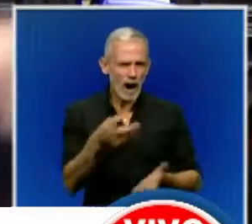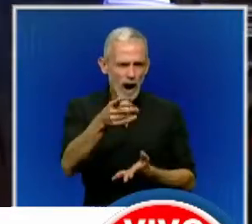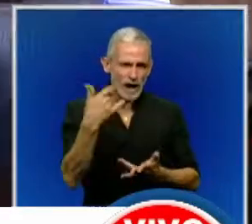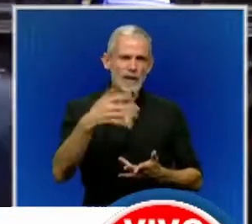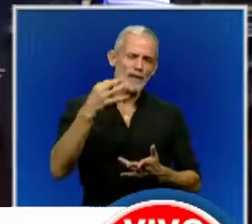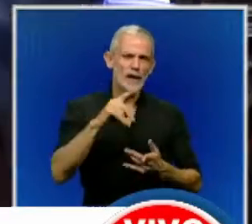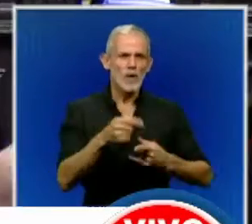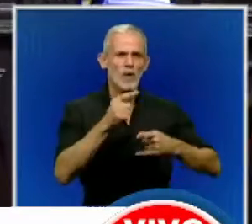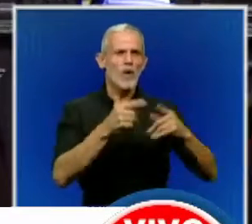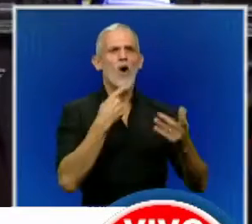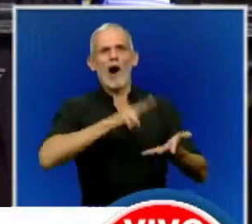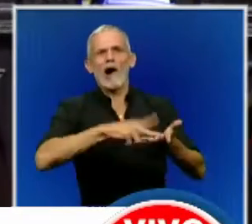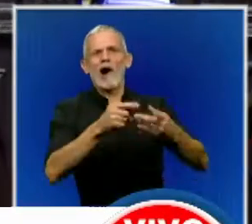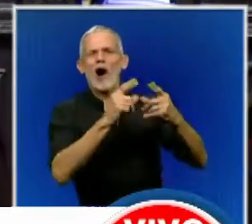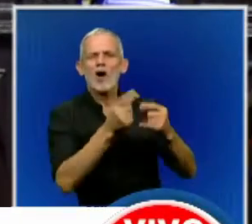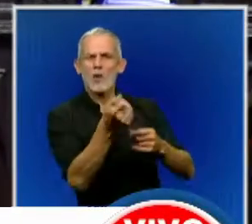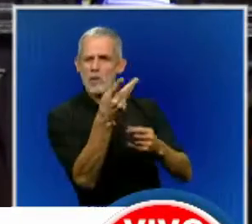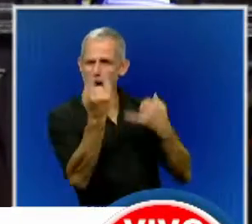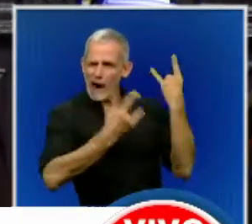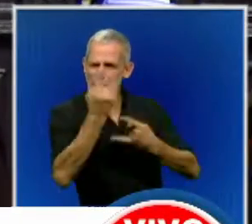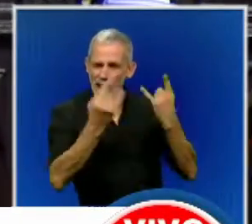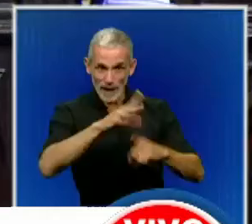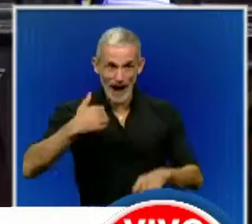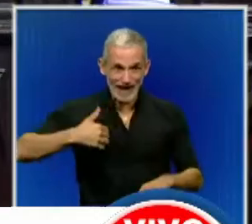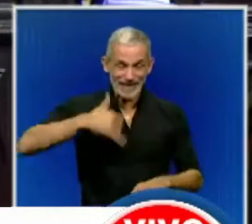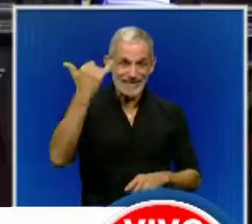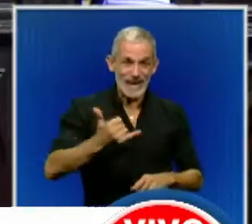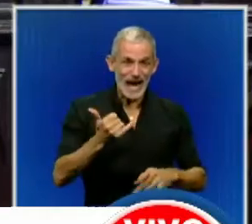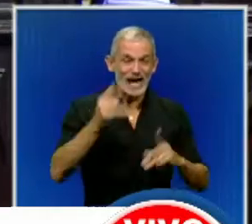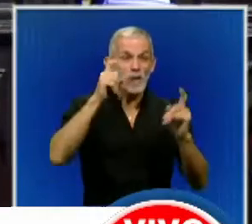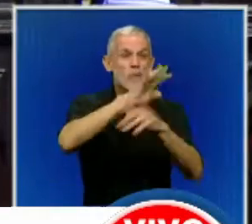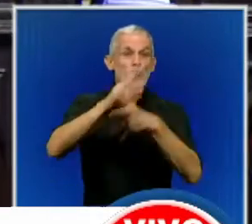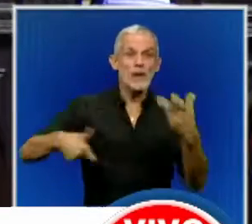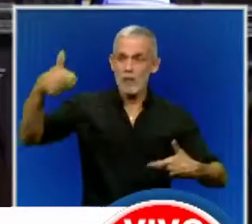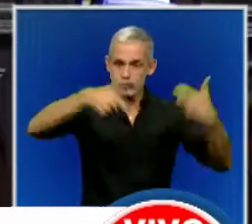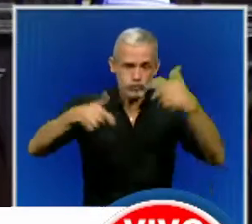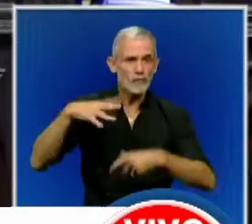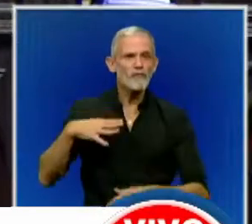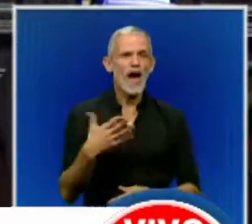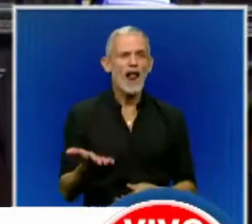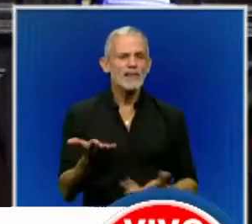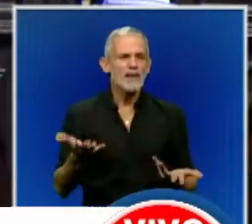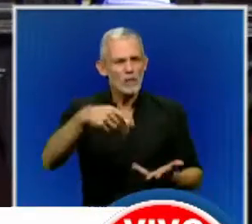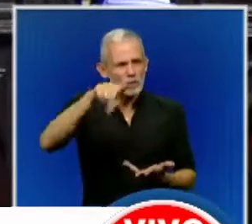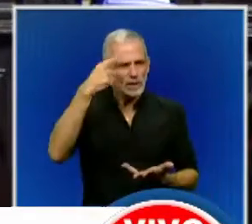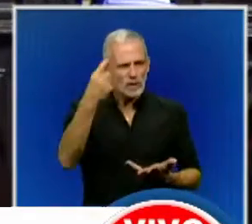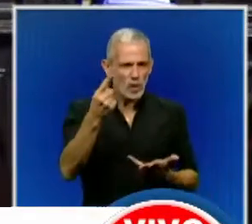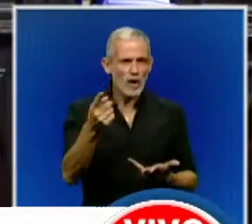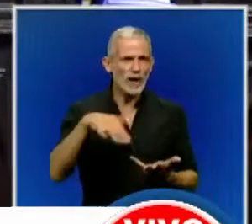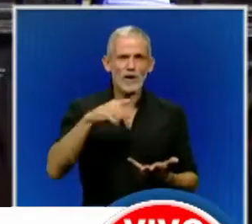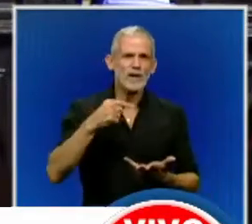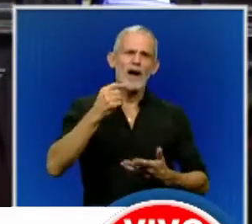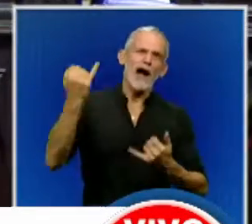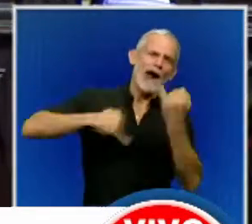de vestir con cifras equivocadas. La Argentina tiene el drama de la inversión. Si no consideran y no nos vengan